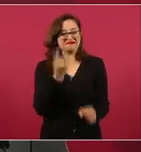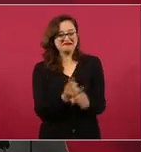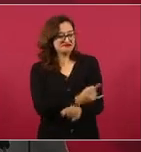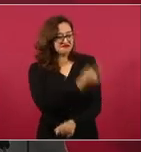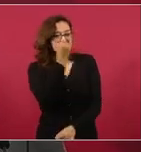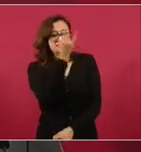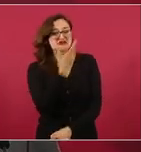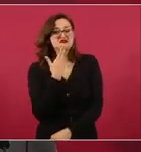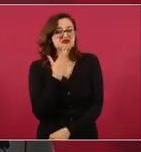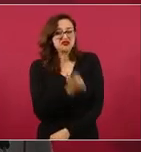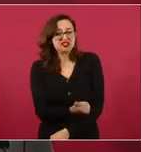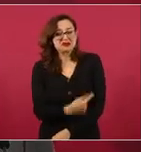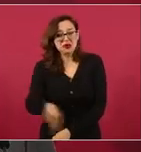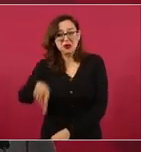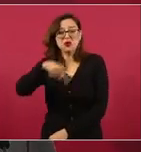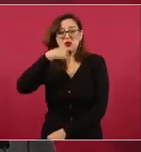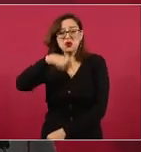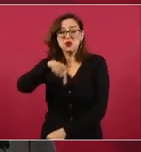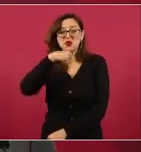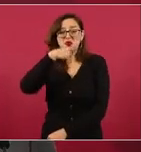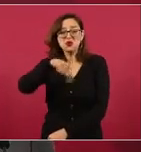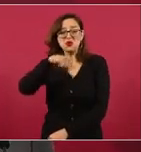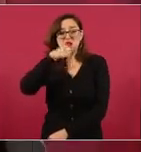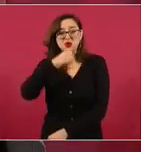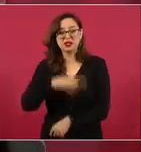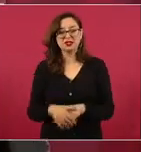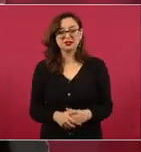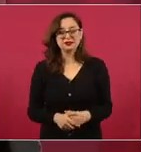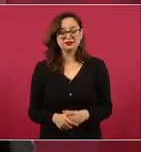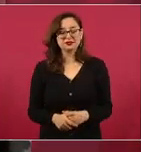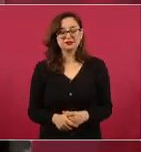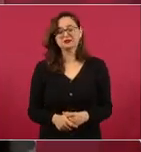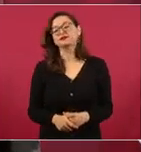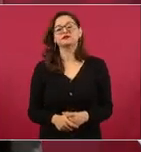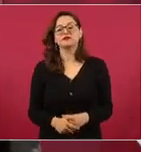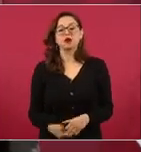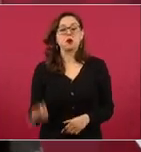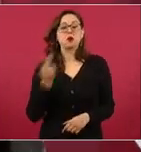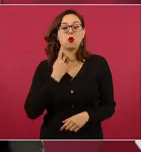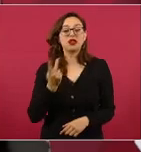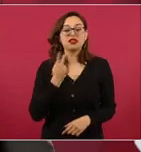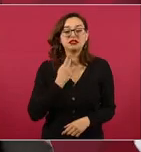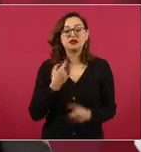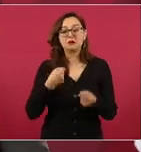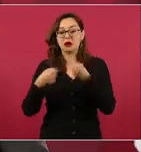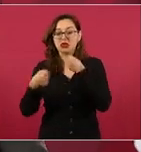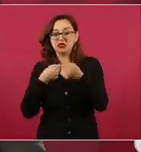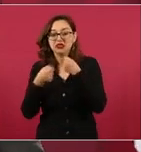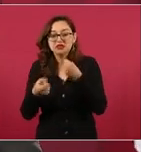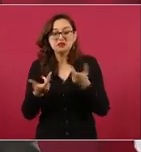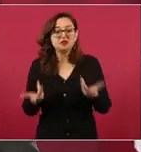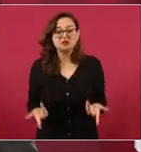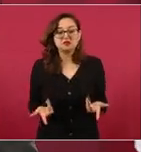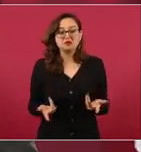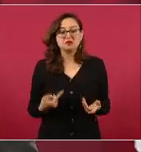sirve ni para la política ni para el periodismo.